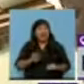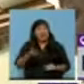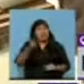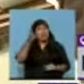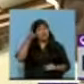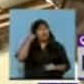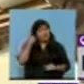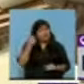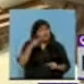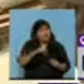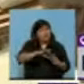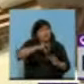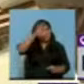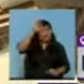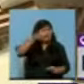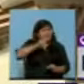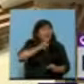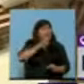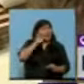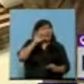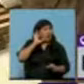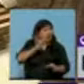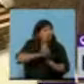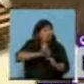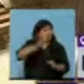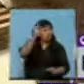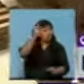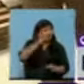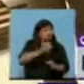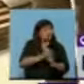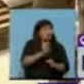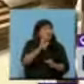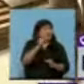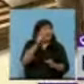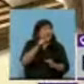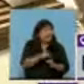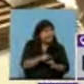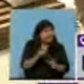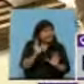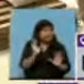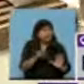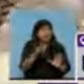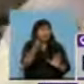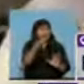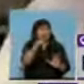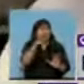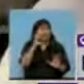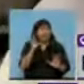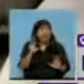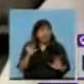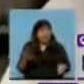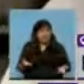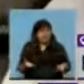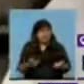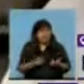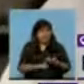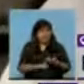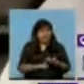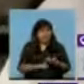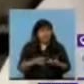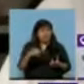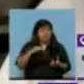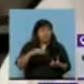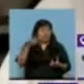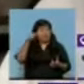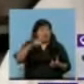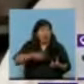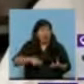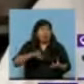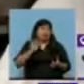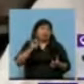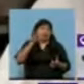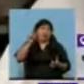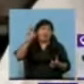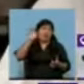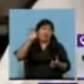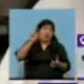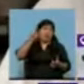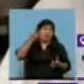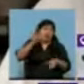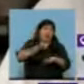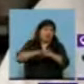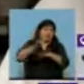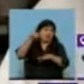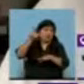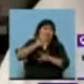que ver el dólar, que es importante, sino que también tiene que ver la escasez que hay de trigo.